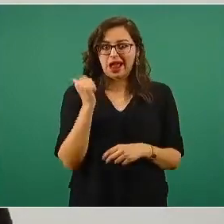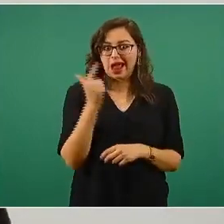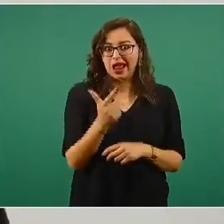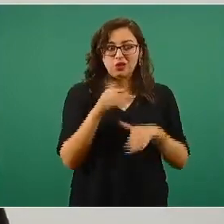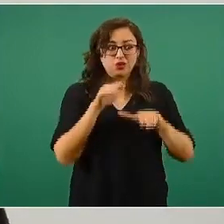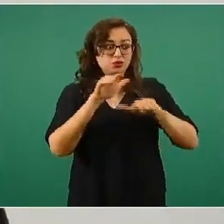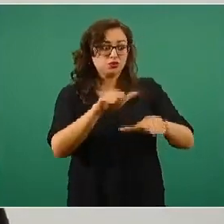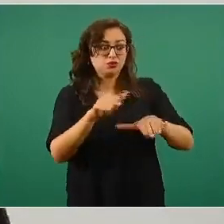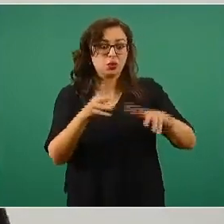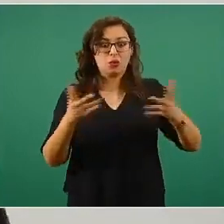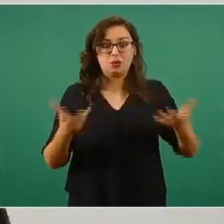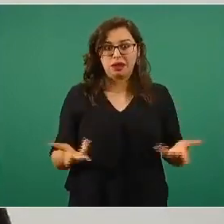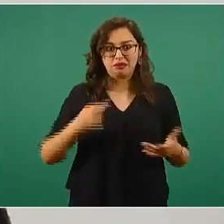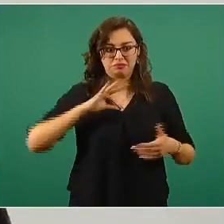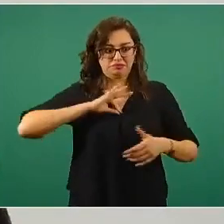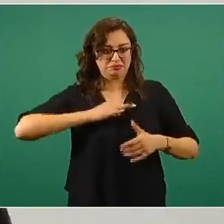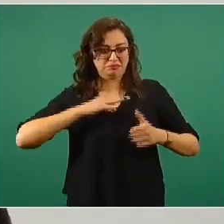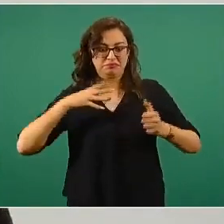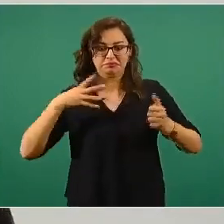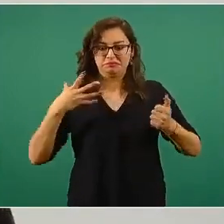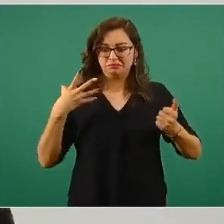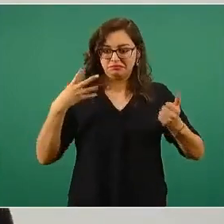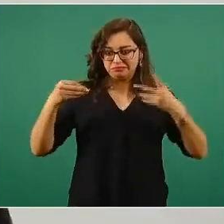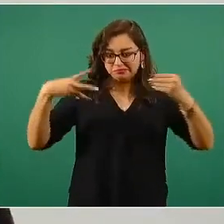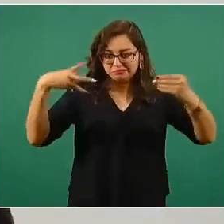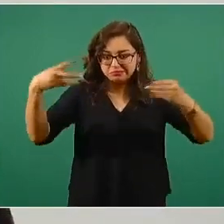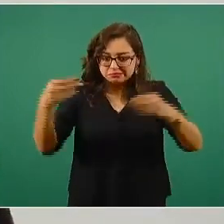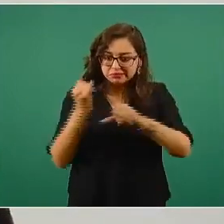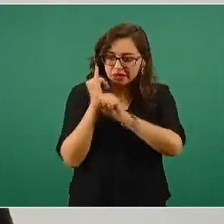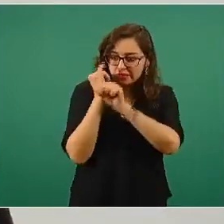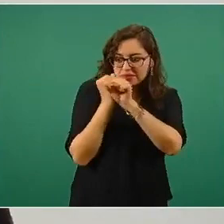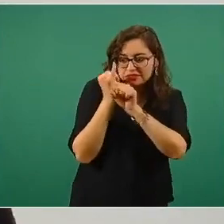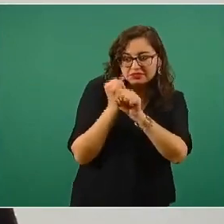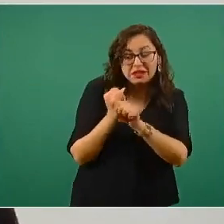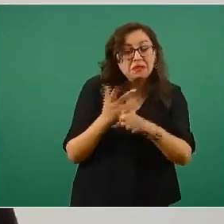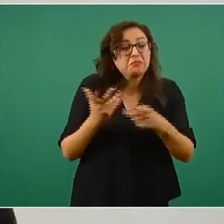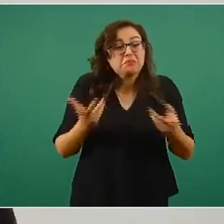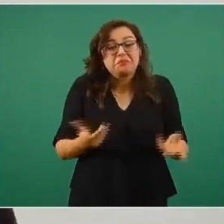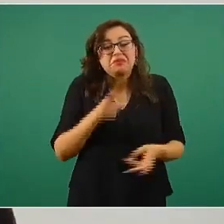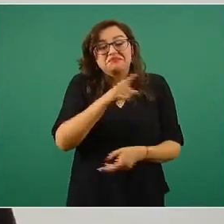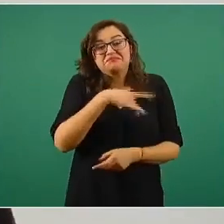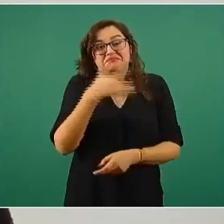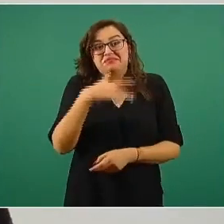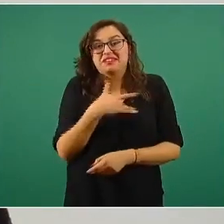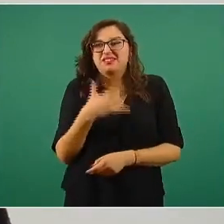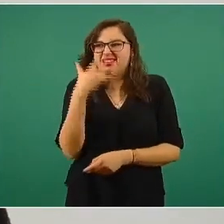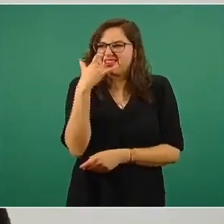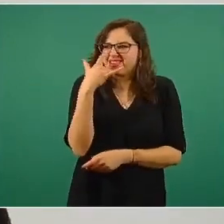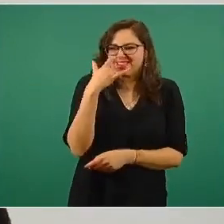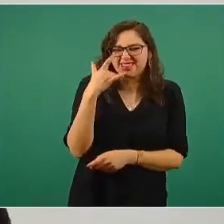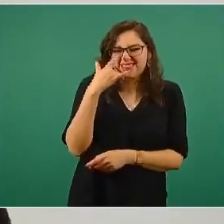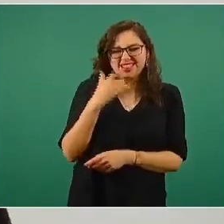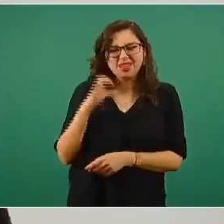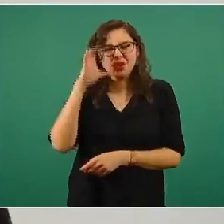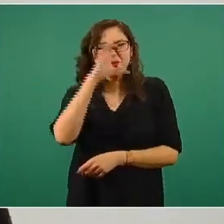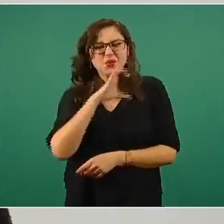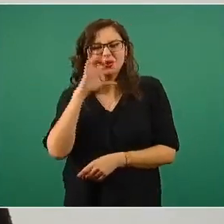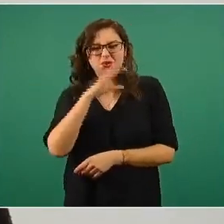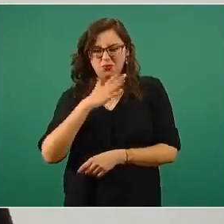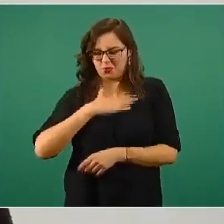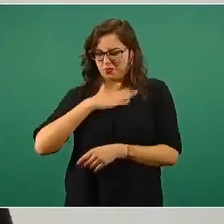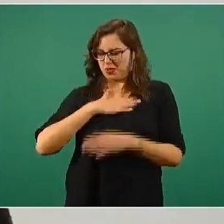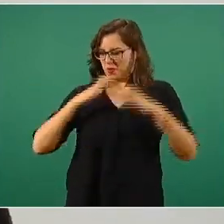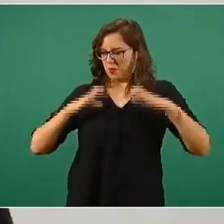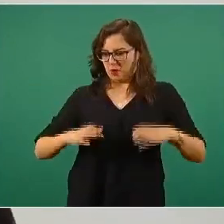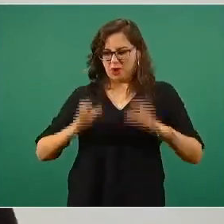la inmunología o que simplemente quieren conocer cuál fue la reacción de su organismo a la aplicación de la vacuna, y dado